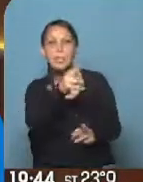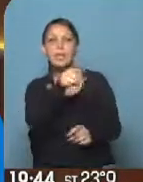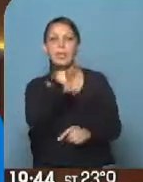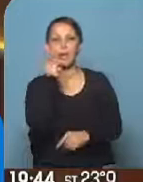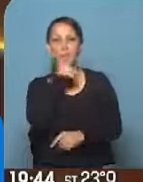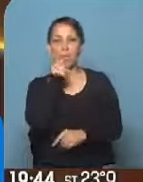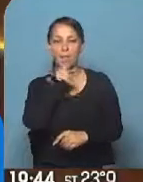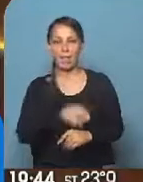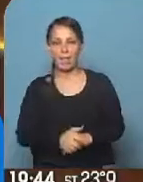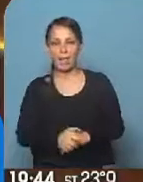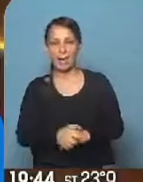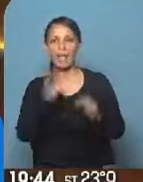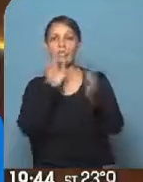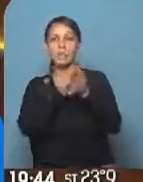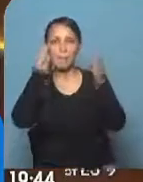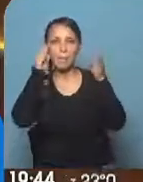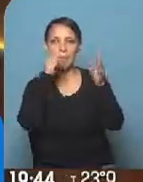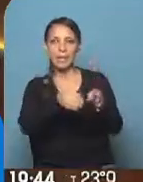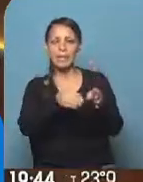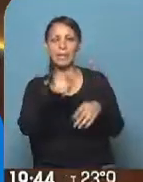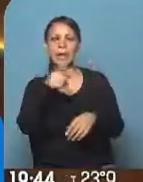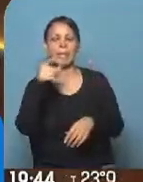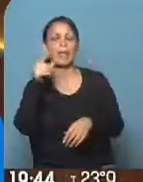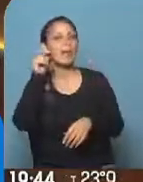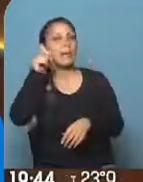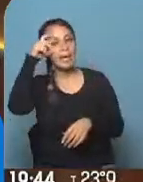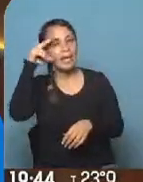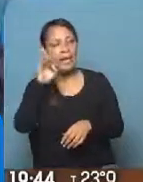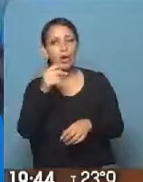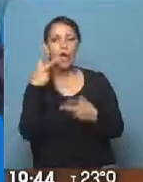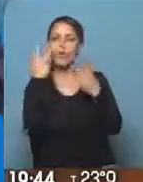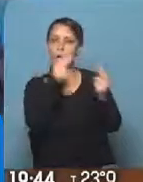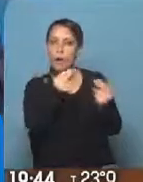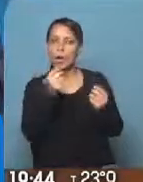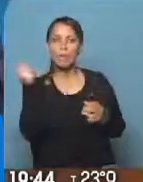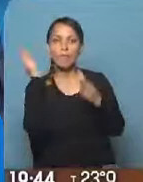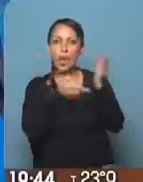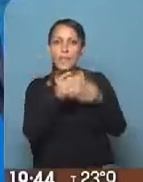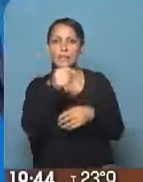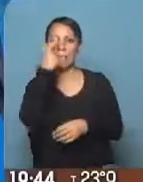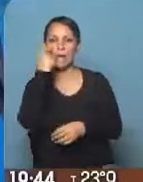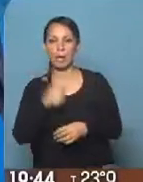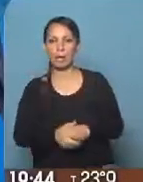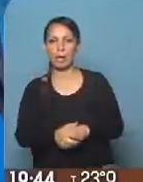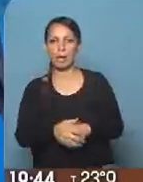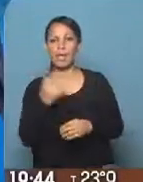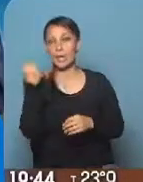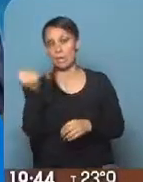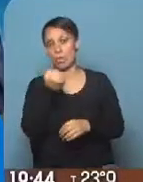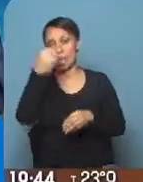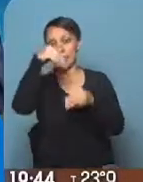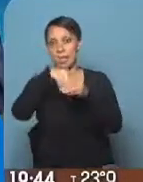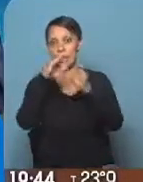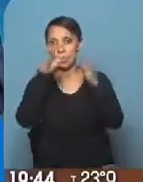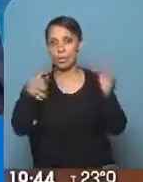de la perspectiva de género del no a la violencia machista exactamente va a ser muy importante en el ámbito del poder ejecutivo del